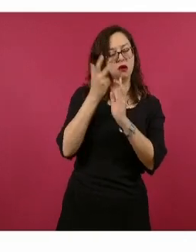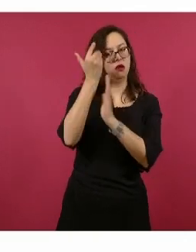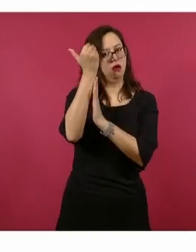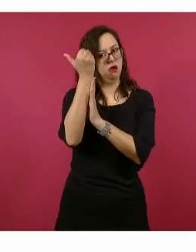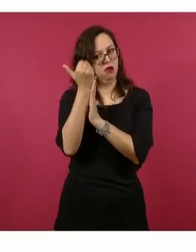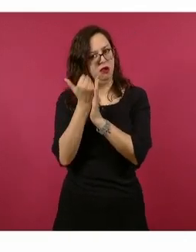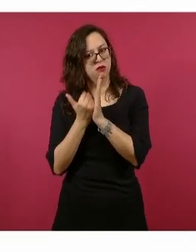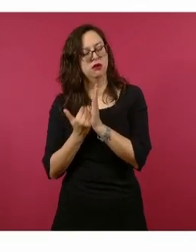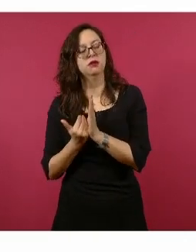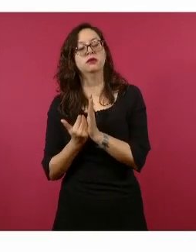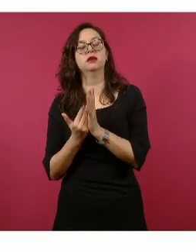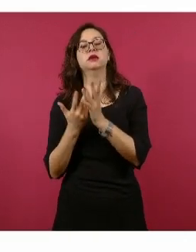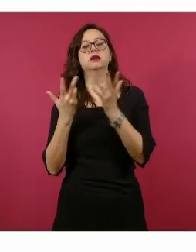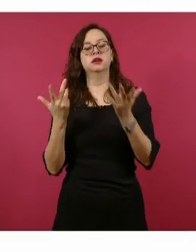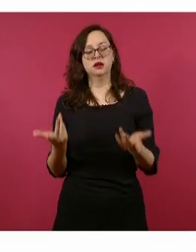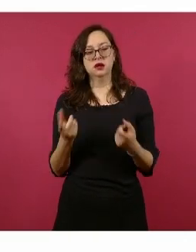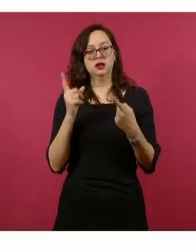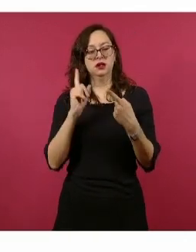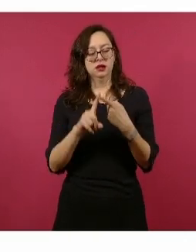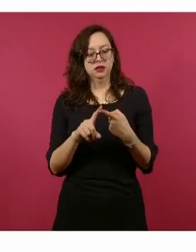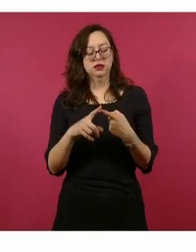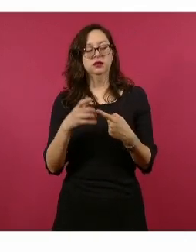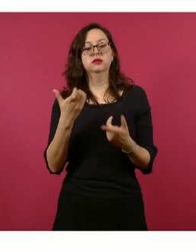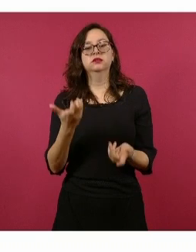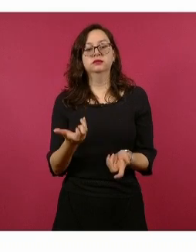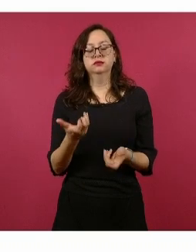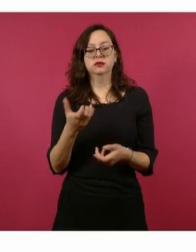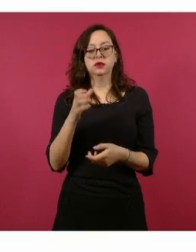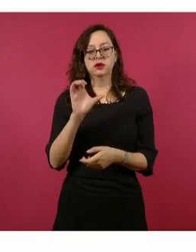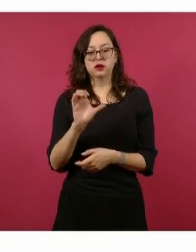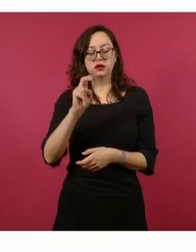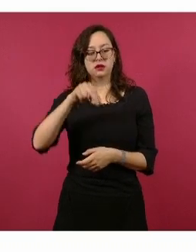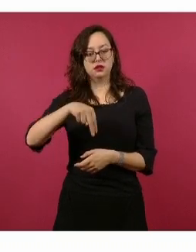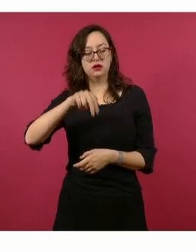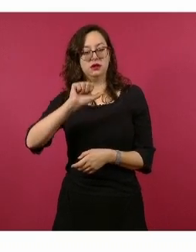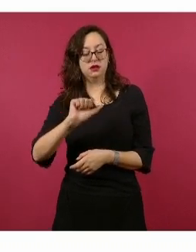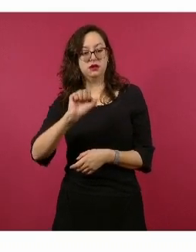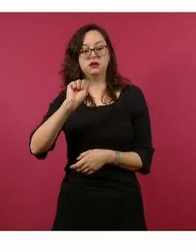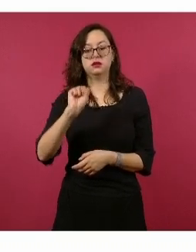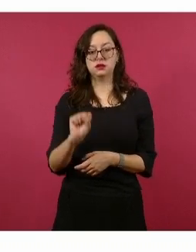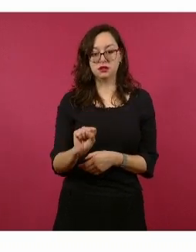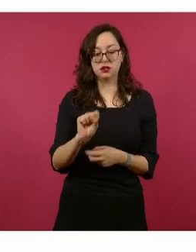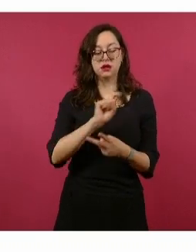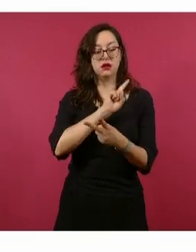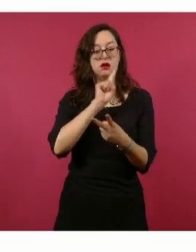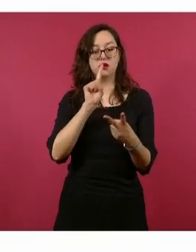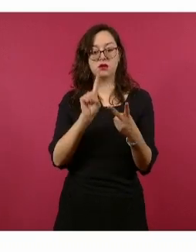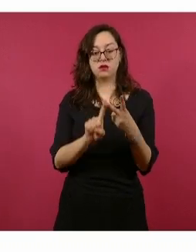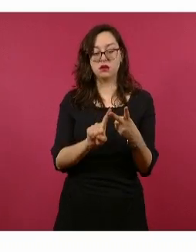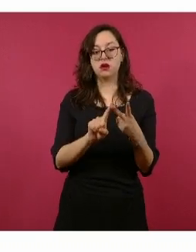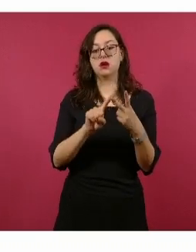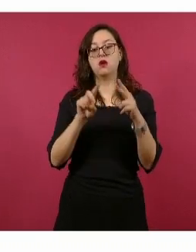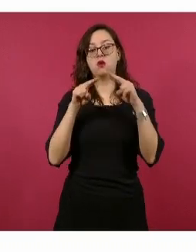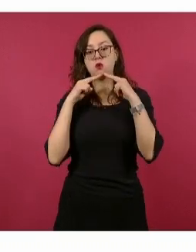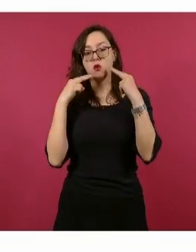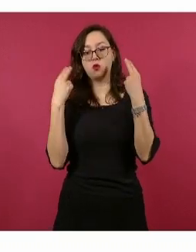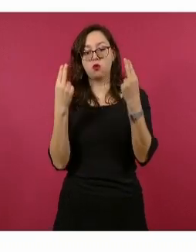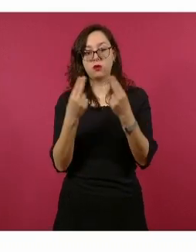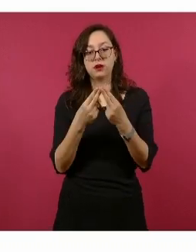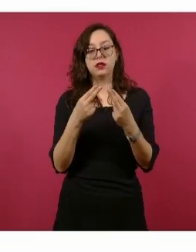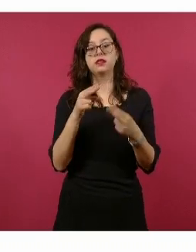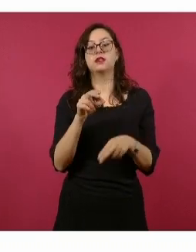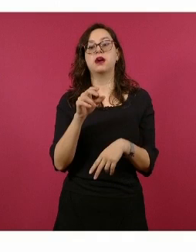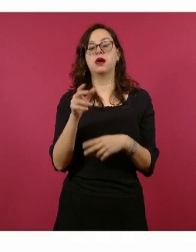fundamentalmente la Coordinación Nacional Antisecuestros con las unidades antisecuestros de las